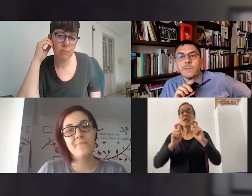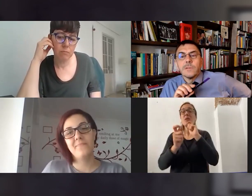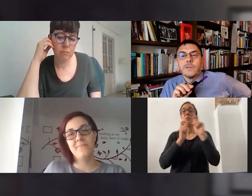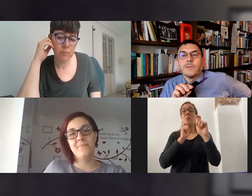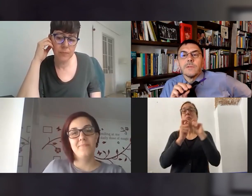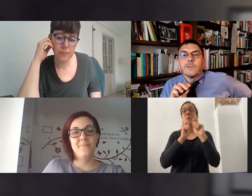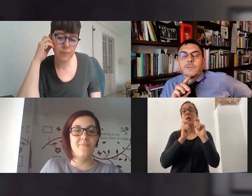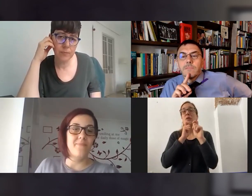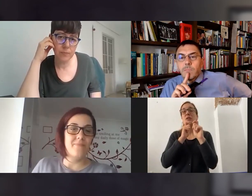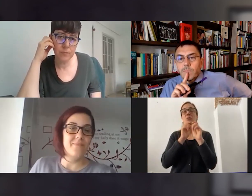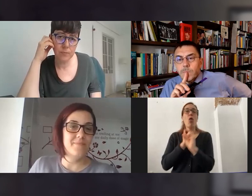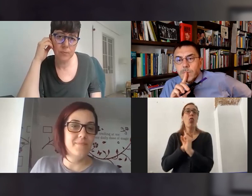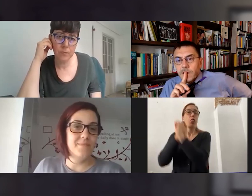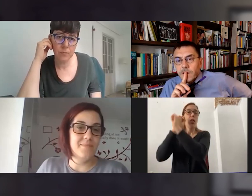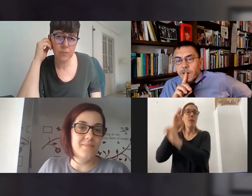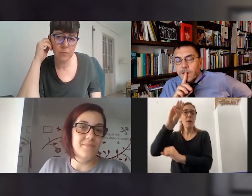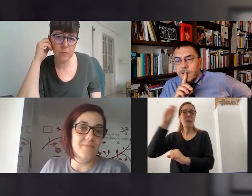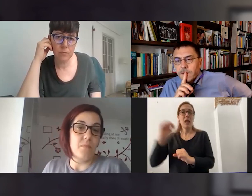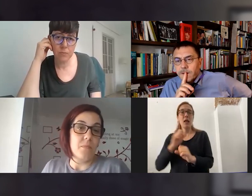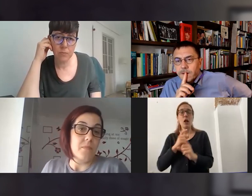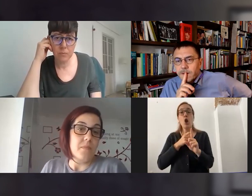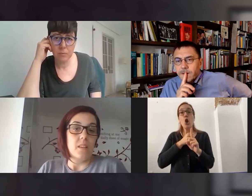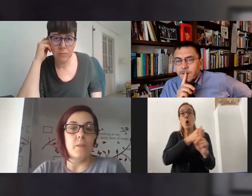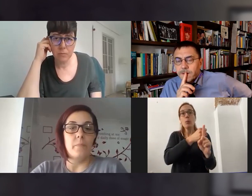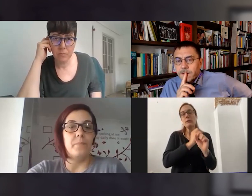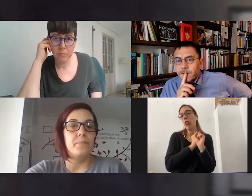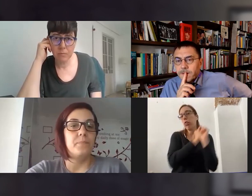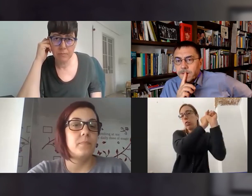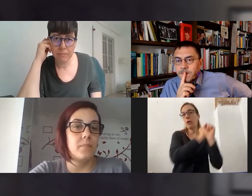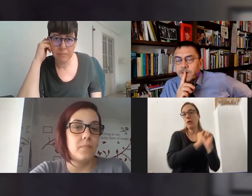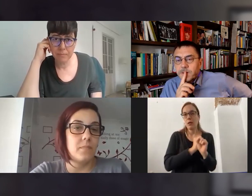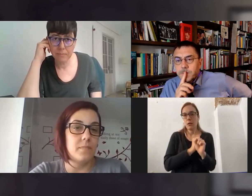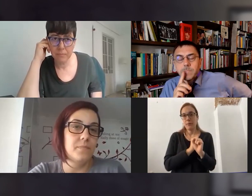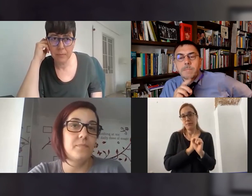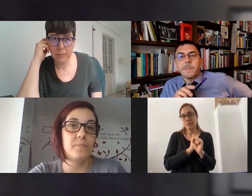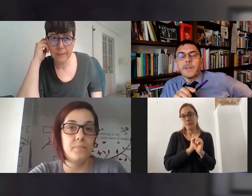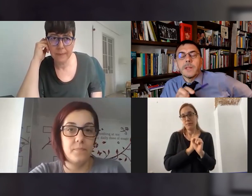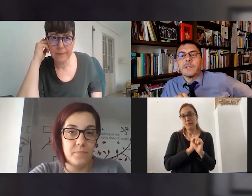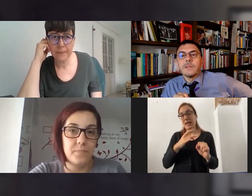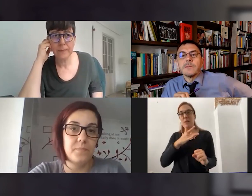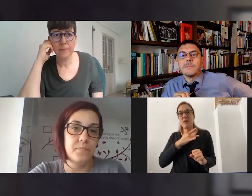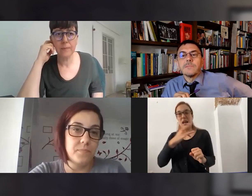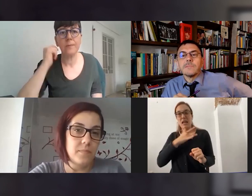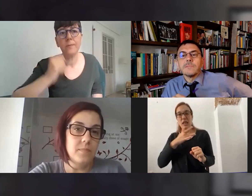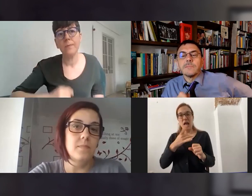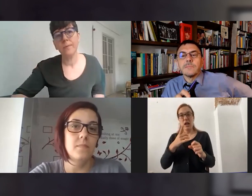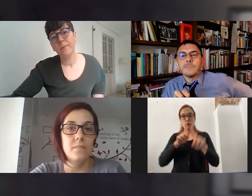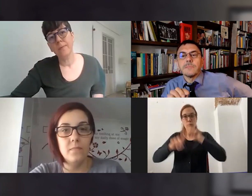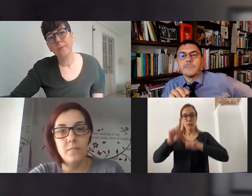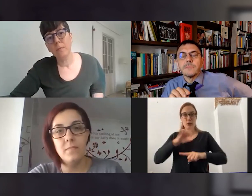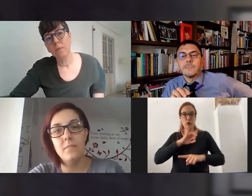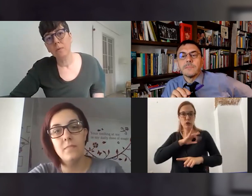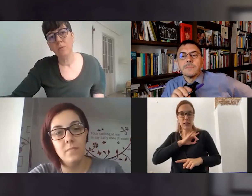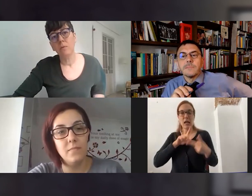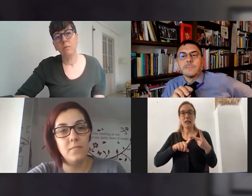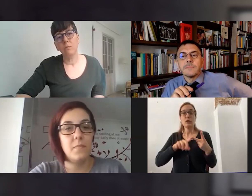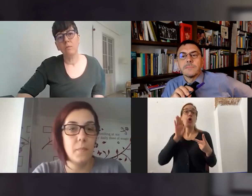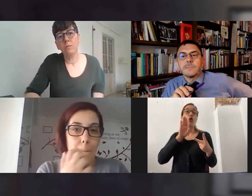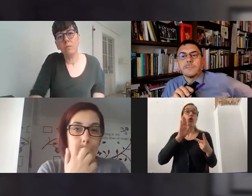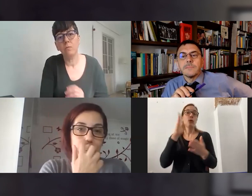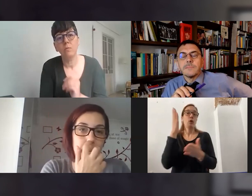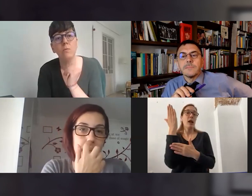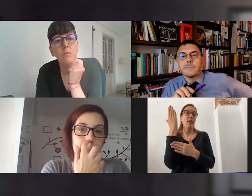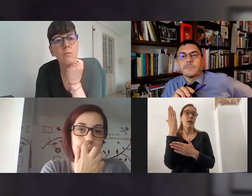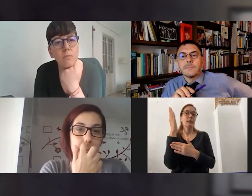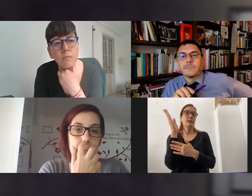Popular y de estos lobbies, que criminaliza los conflictos sindicales, que excusa la corrupción de la derecha, que difunden bulos y que